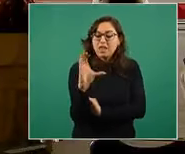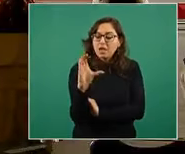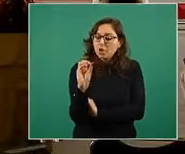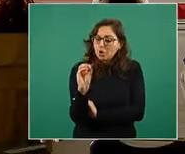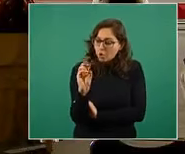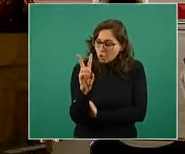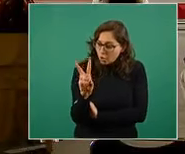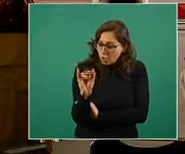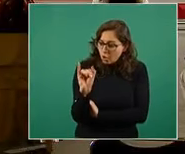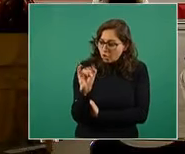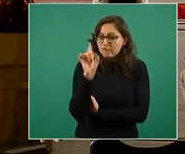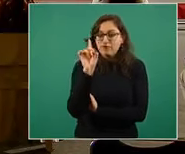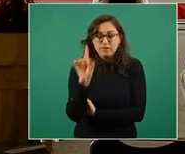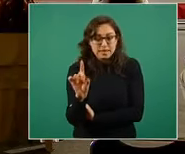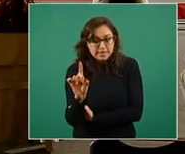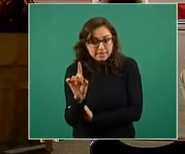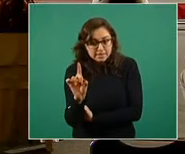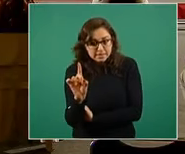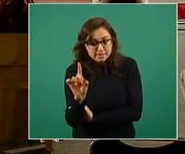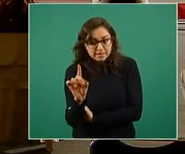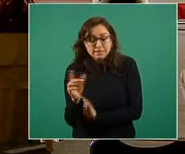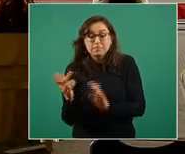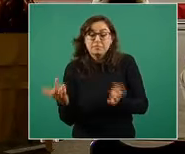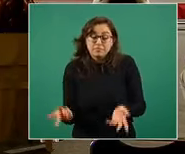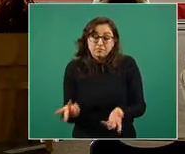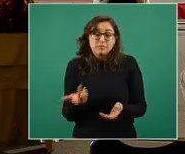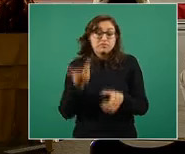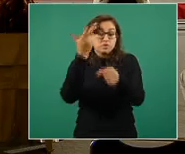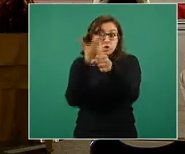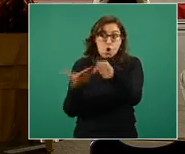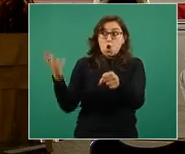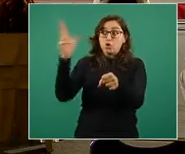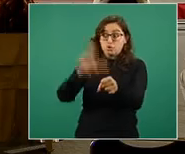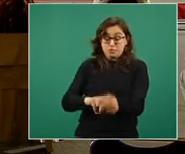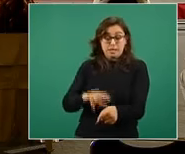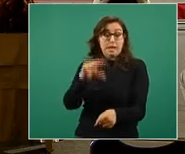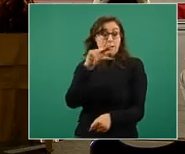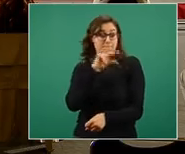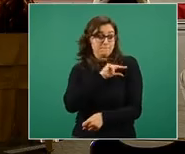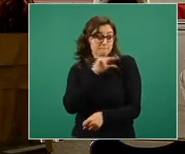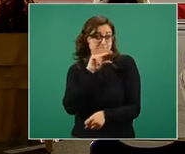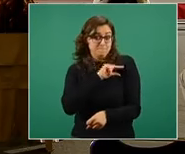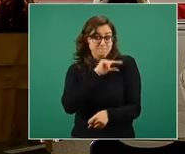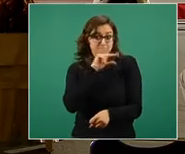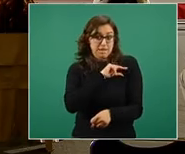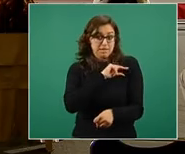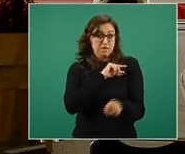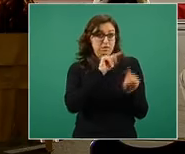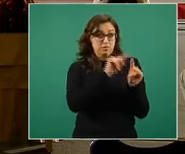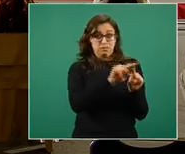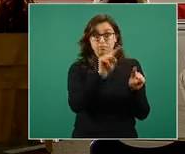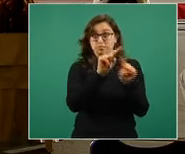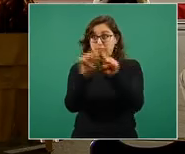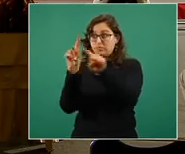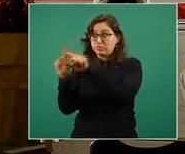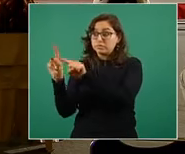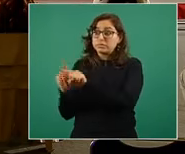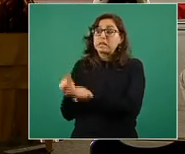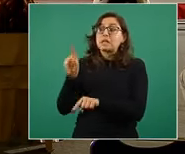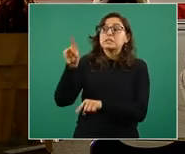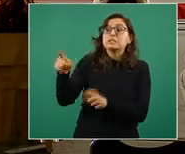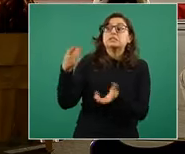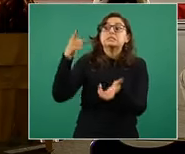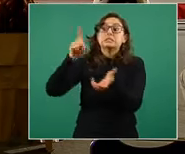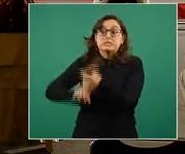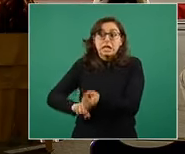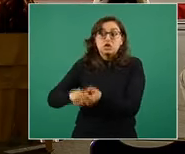unidades COVID. En el caso de los hospitales privados, como ya habíamos también comentado varias veces, pedimos a los propios